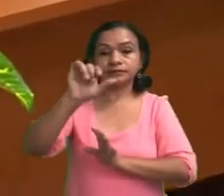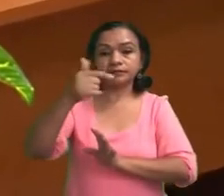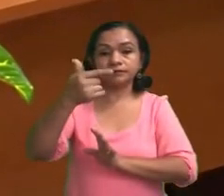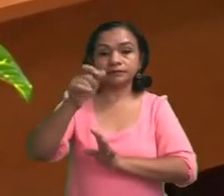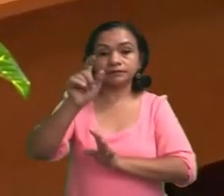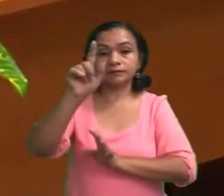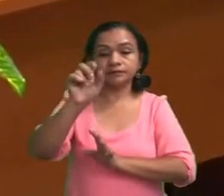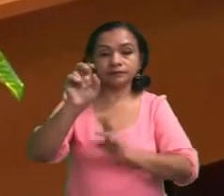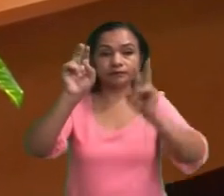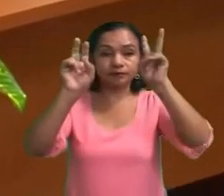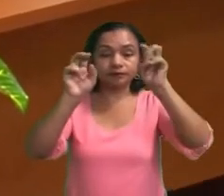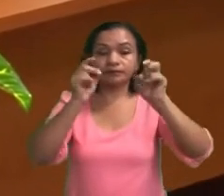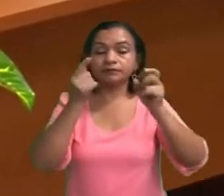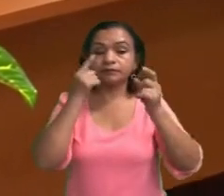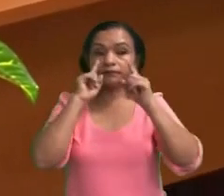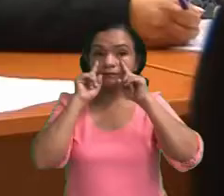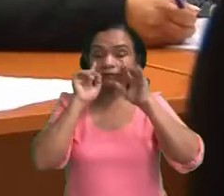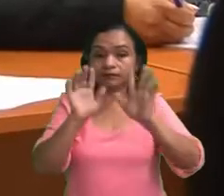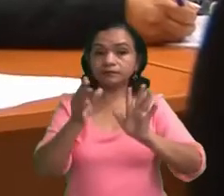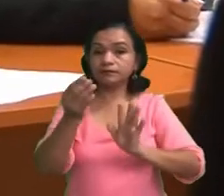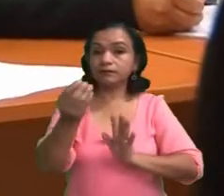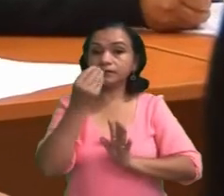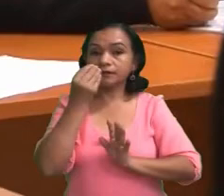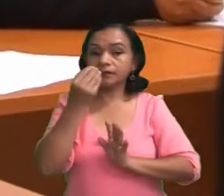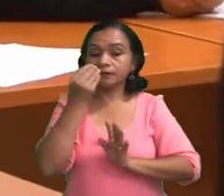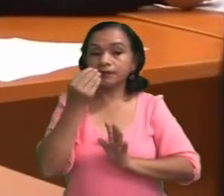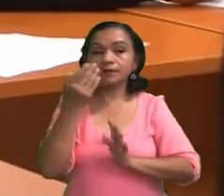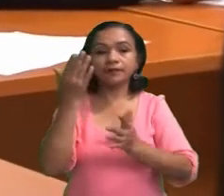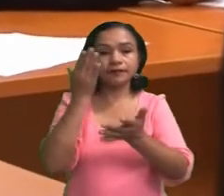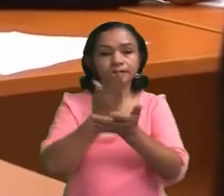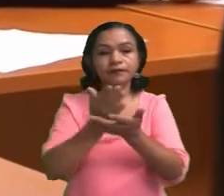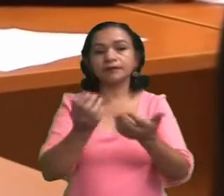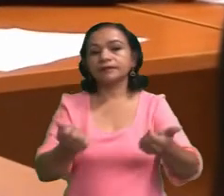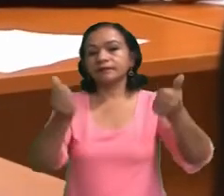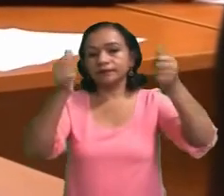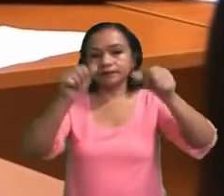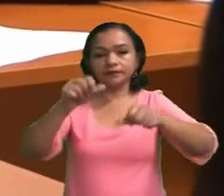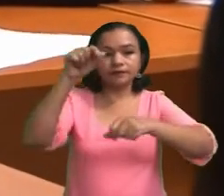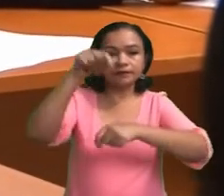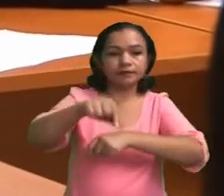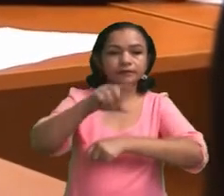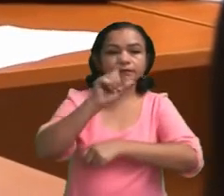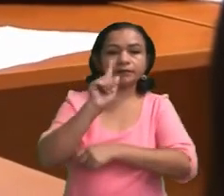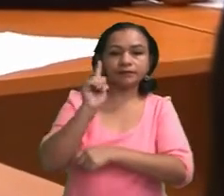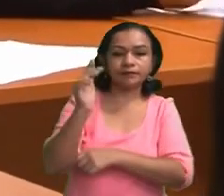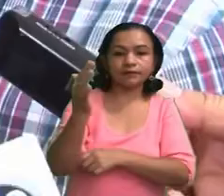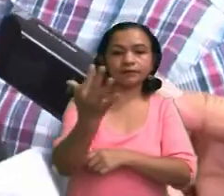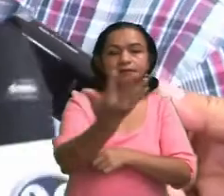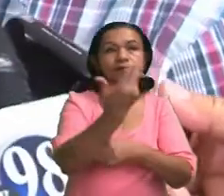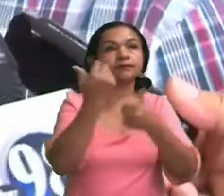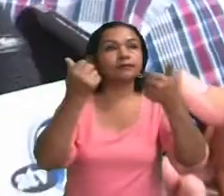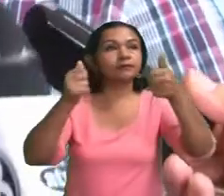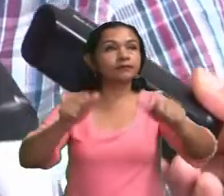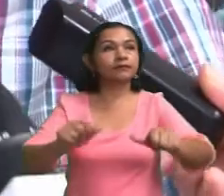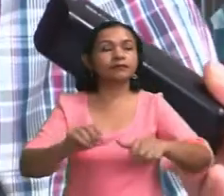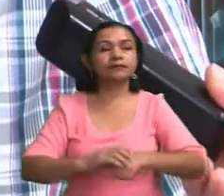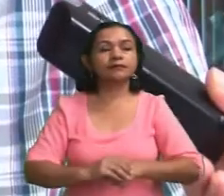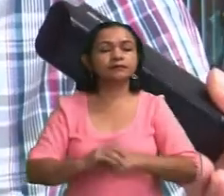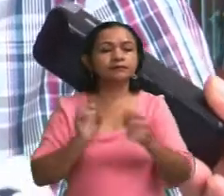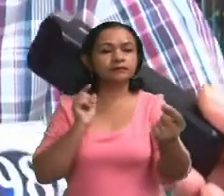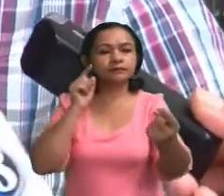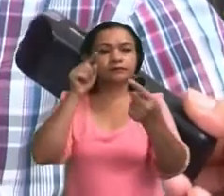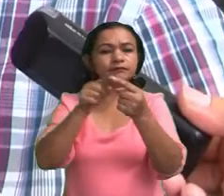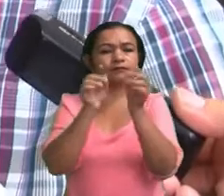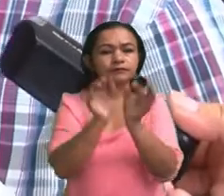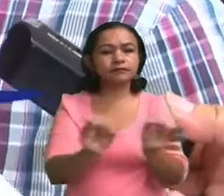soberanía y seguridad alimentaria, la cual fue dictaminada hoy unánimemente. ¿Cuál es el objetivo